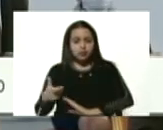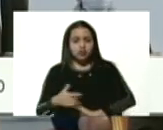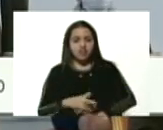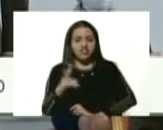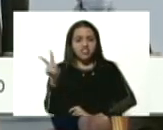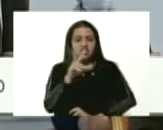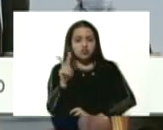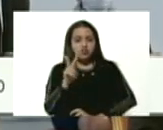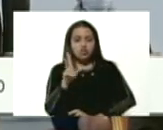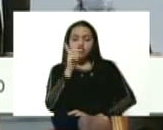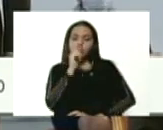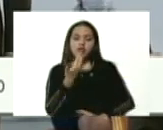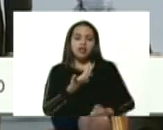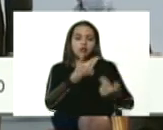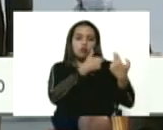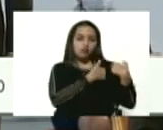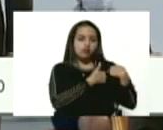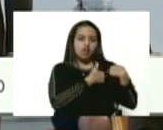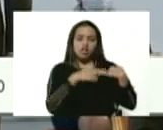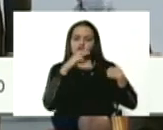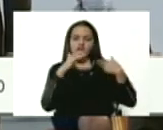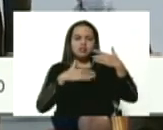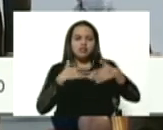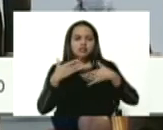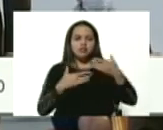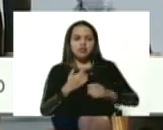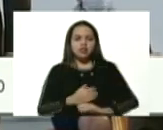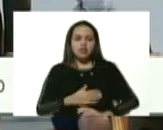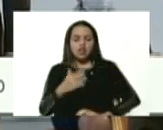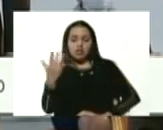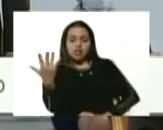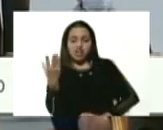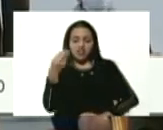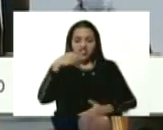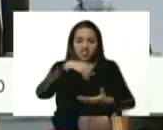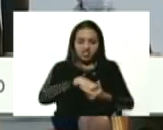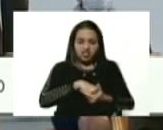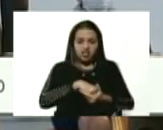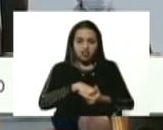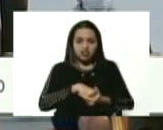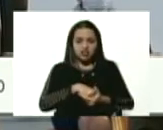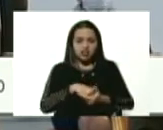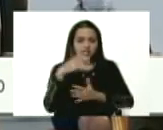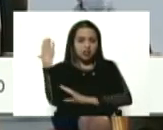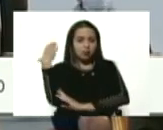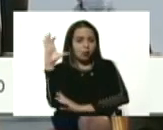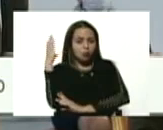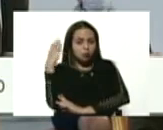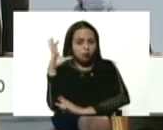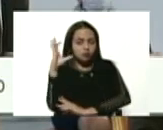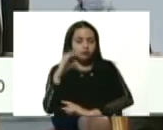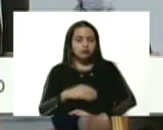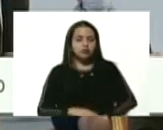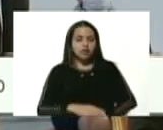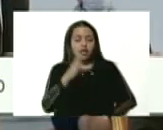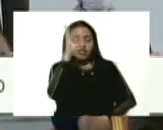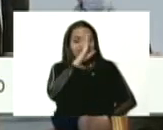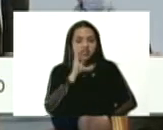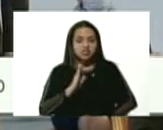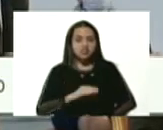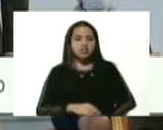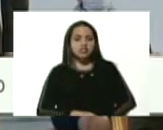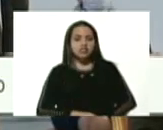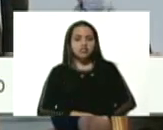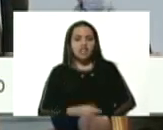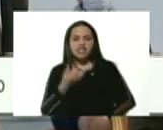venezolanos irresponsables e inescrupulosos con nacionales que llegan de Colombia y de Brasil y que